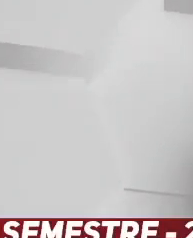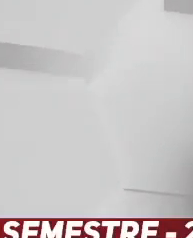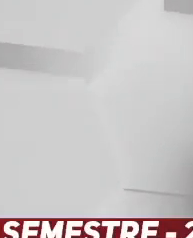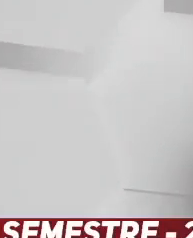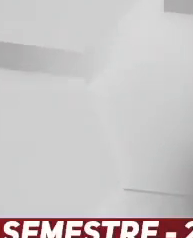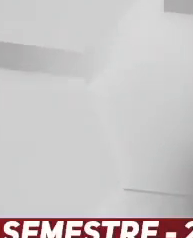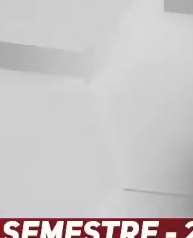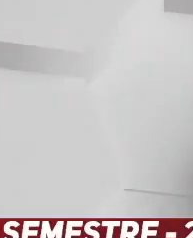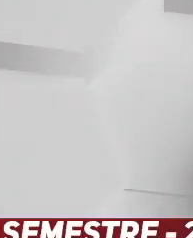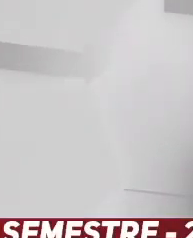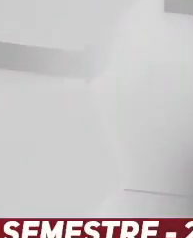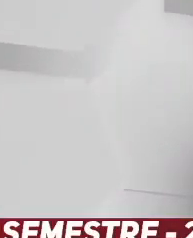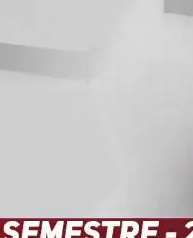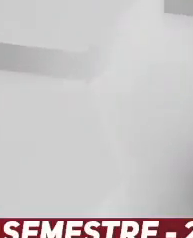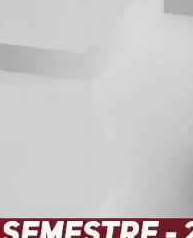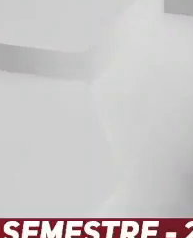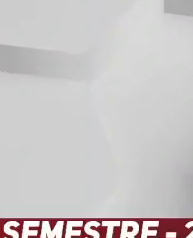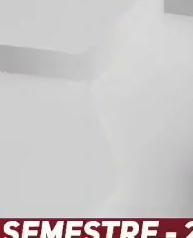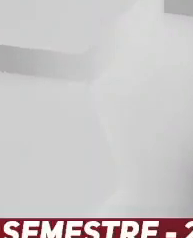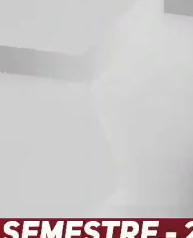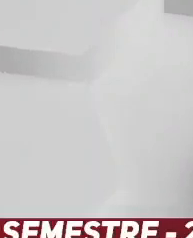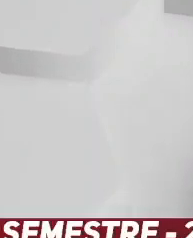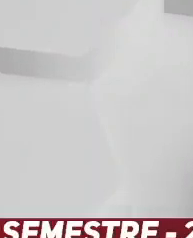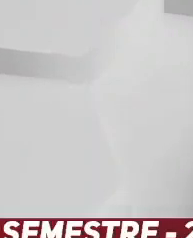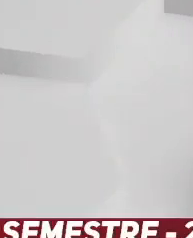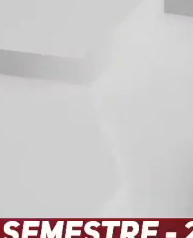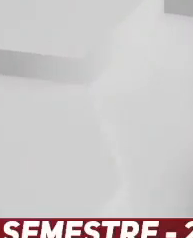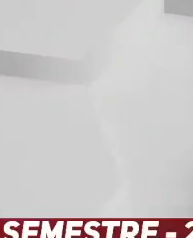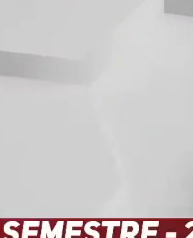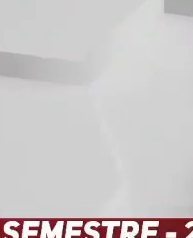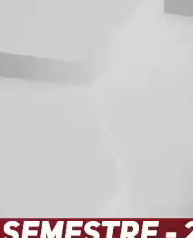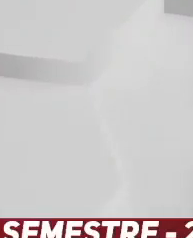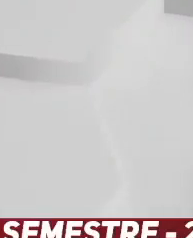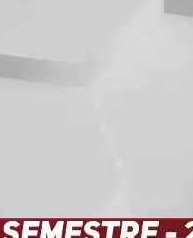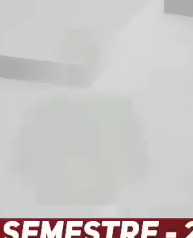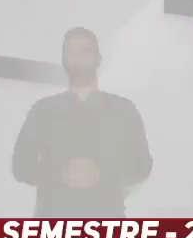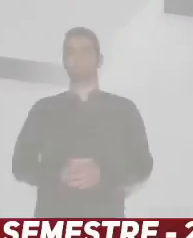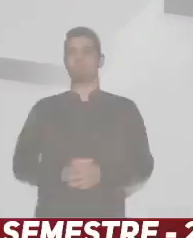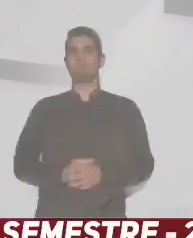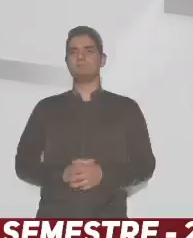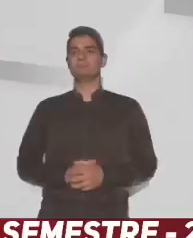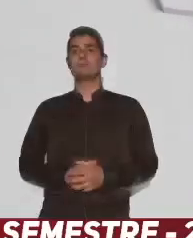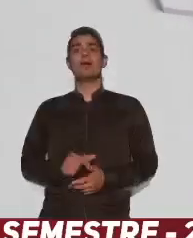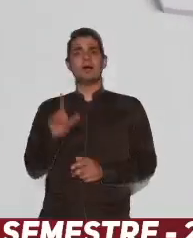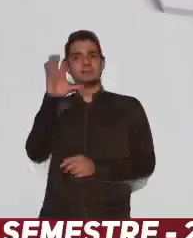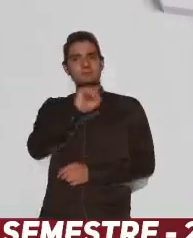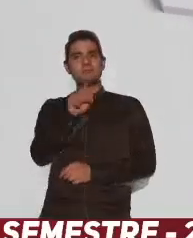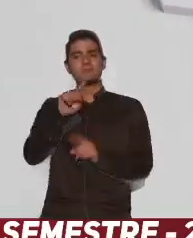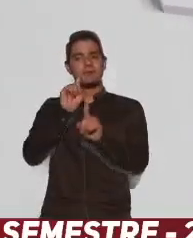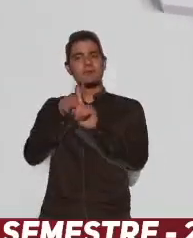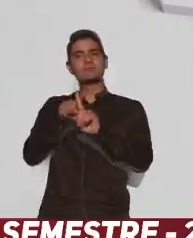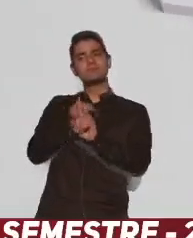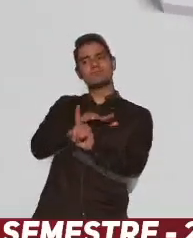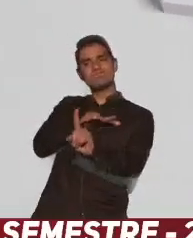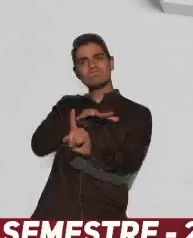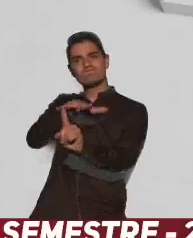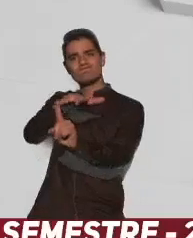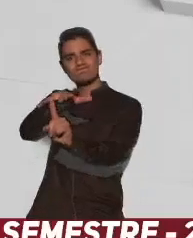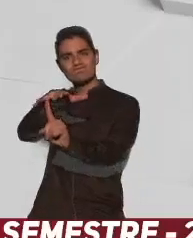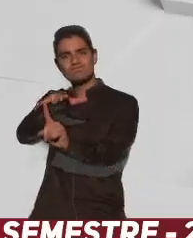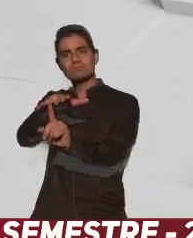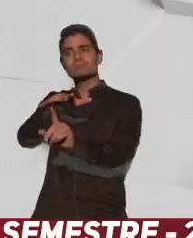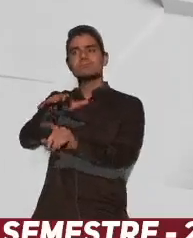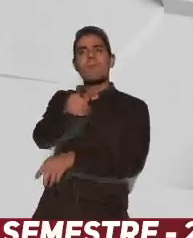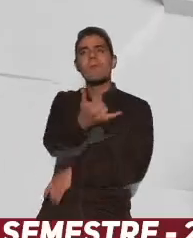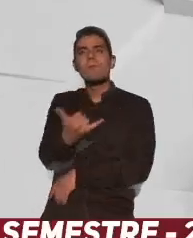las decisiones para desarrollar las operaciones militares y de esta manera generar una afectación y una